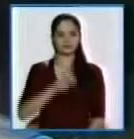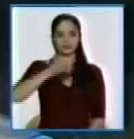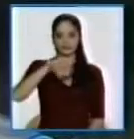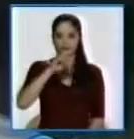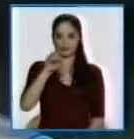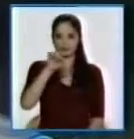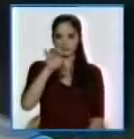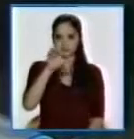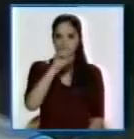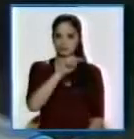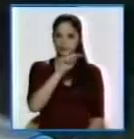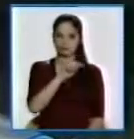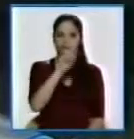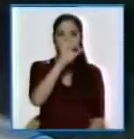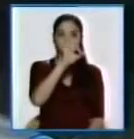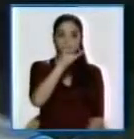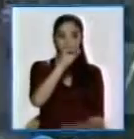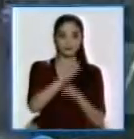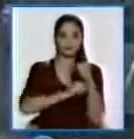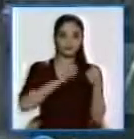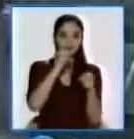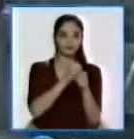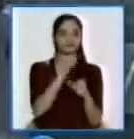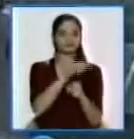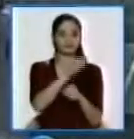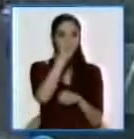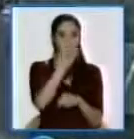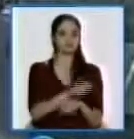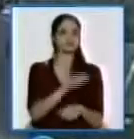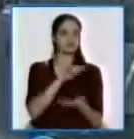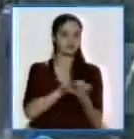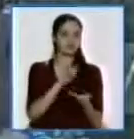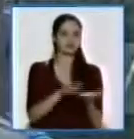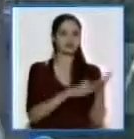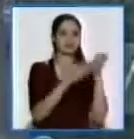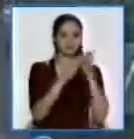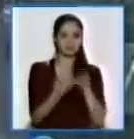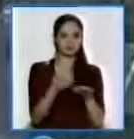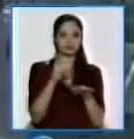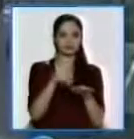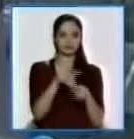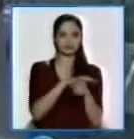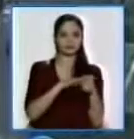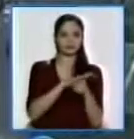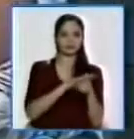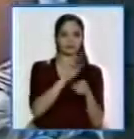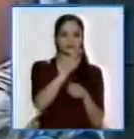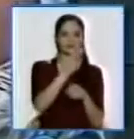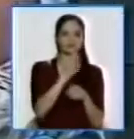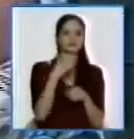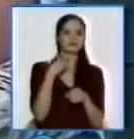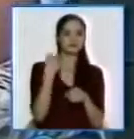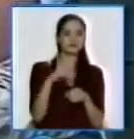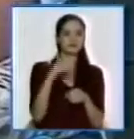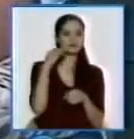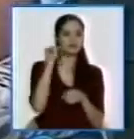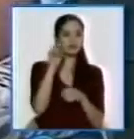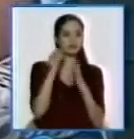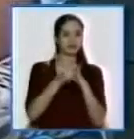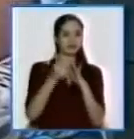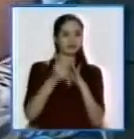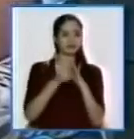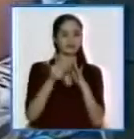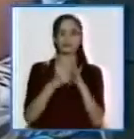Enrique Martínez Martínez, de 30 años de edad, fue una de las personas que murió en el ataque sicarial de aquel 8 de noviembre. Su esposa frecuentaba